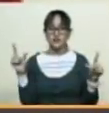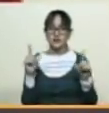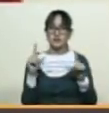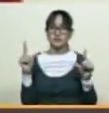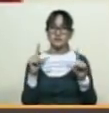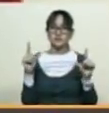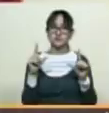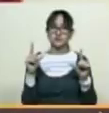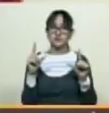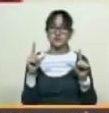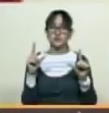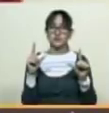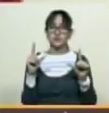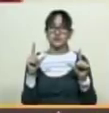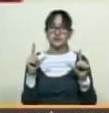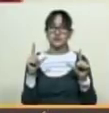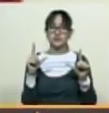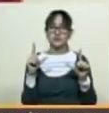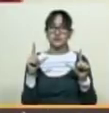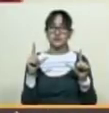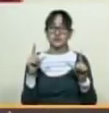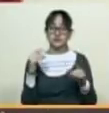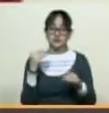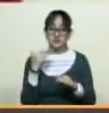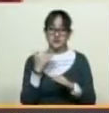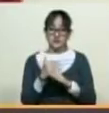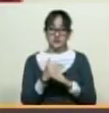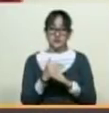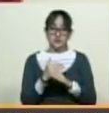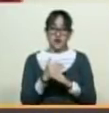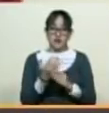televisión, como lo que es en los medios